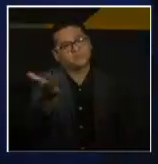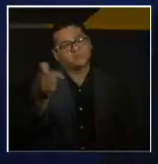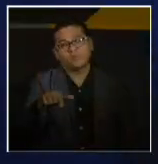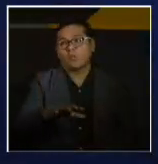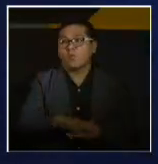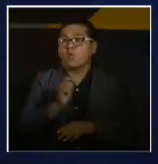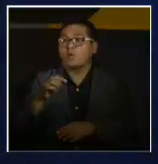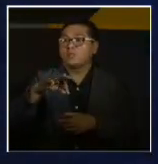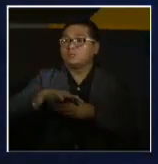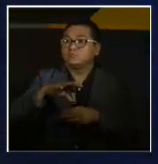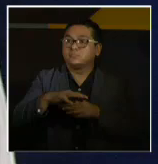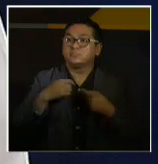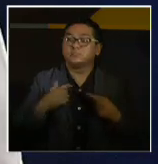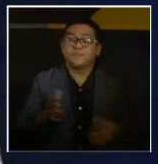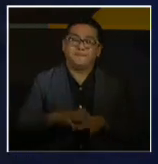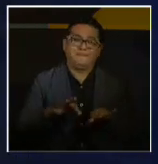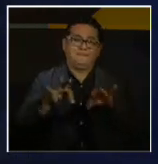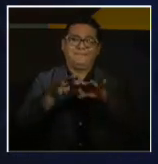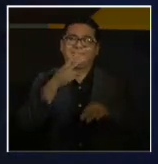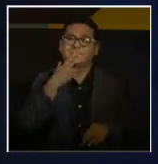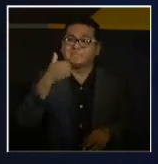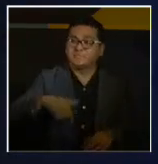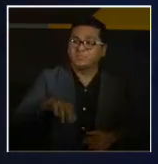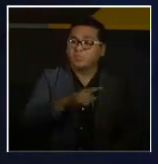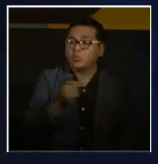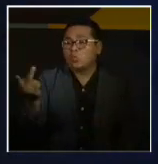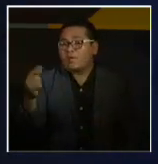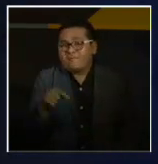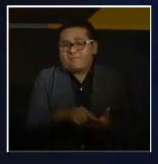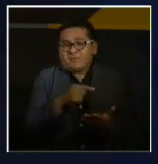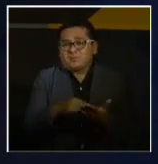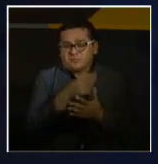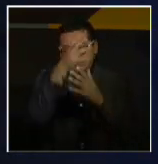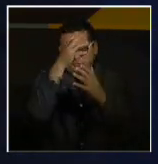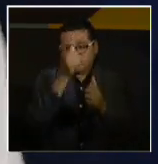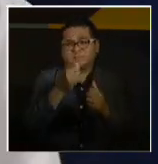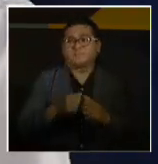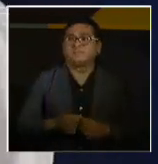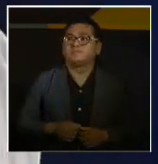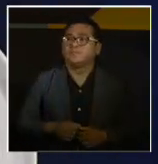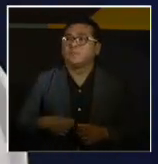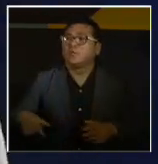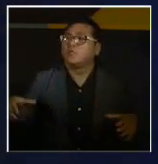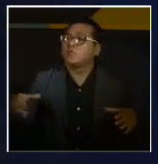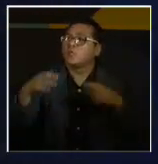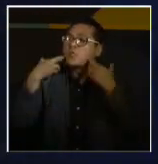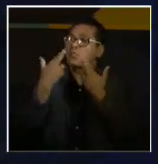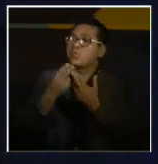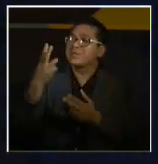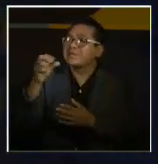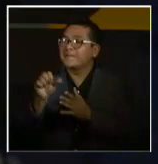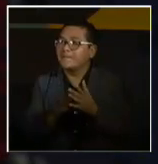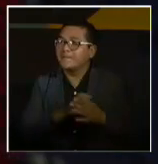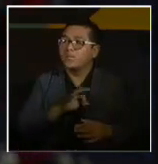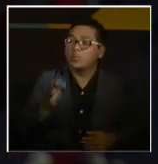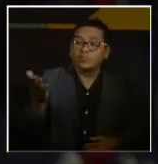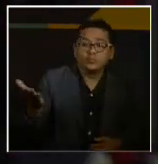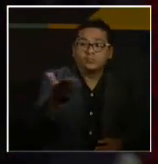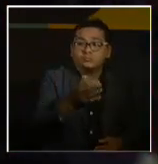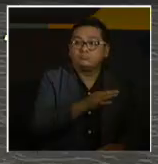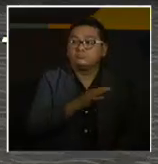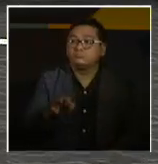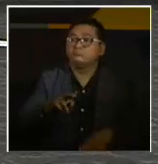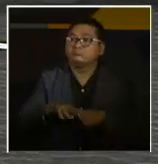por mayoría ciudadana. Y lo más importante, que una vez que se apruebe el presupuesto, nos reunamos cada 3 meses para que ustedes se